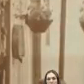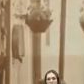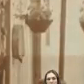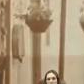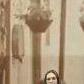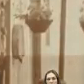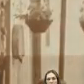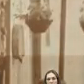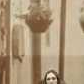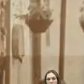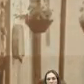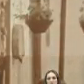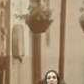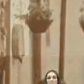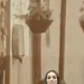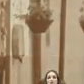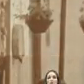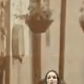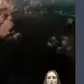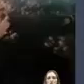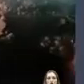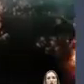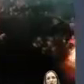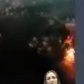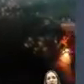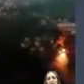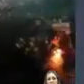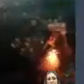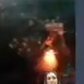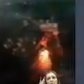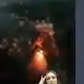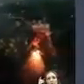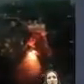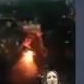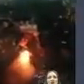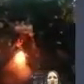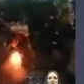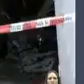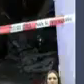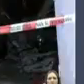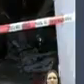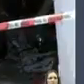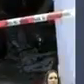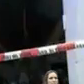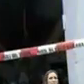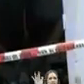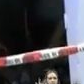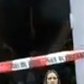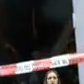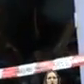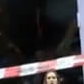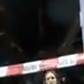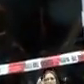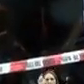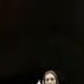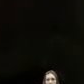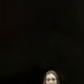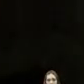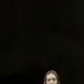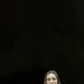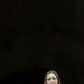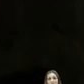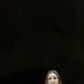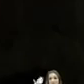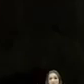A 7 asciende el saldo de personas fallecidas luego de la explosión que generó el derrumbe de varios edificios en Italia. A 48 horas de lo ocurrido,